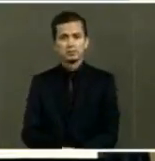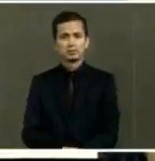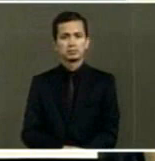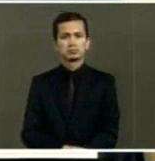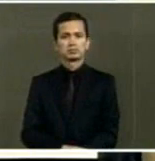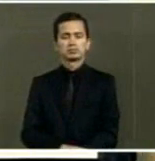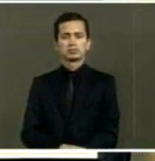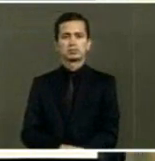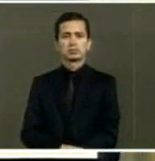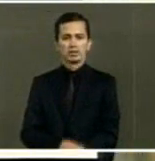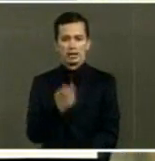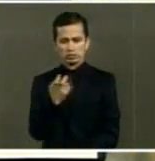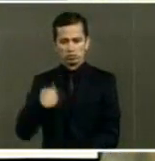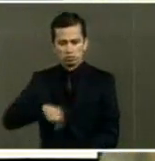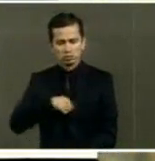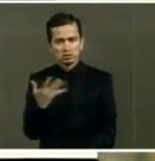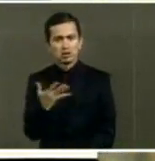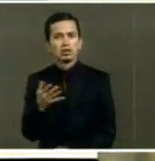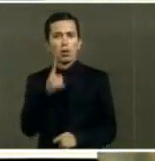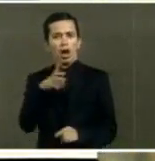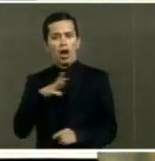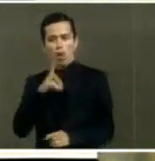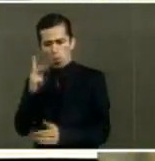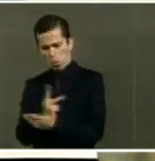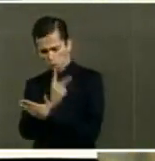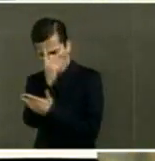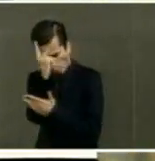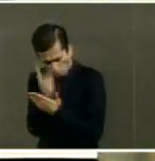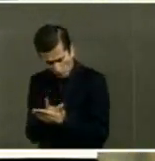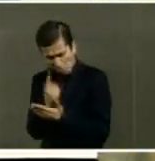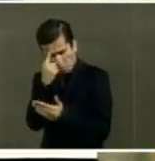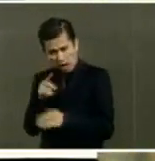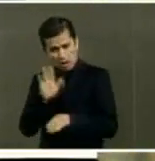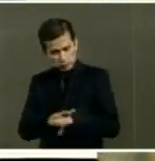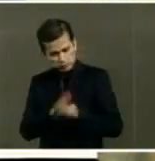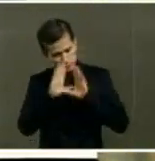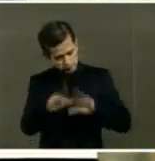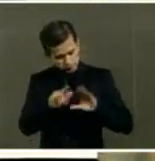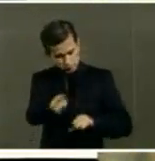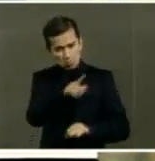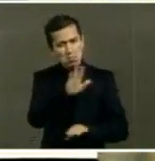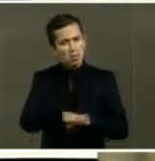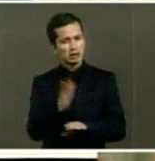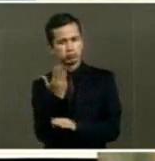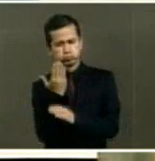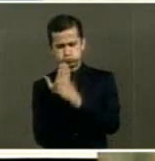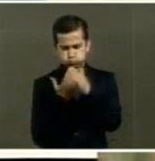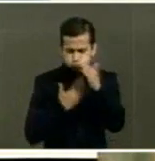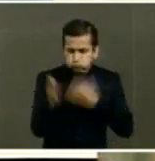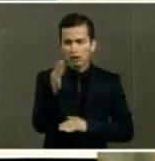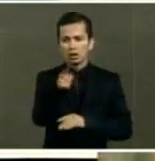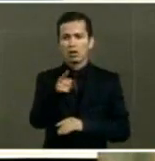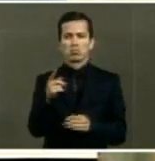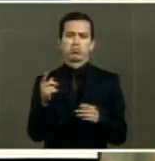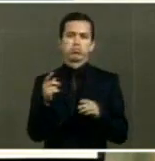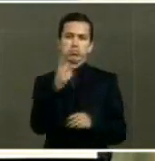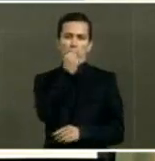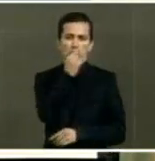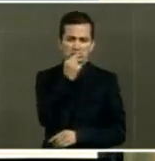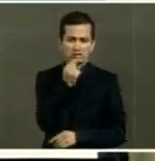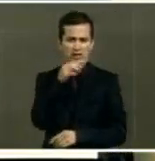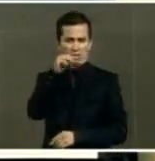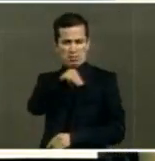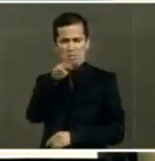Lo haremos con un intenso programa que busca elevar las capacidades del personal de la Policía Ministerial y desde luego de los